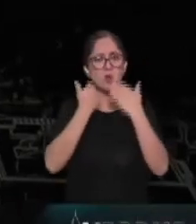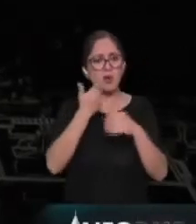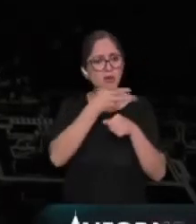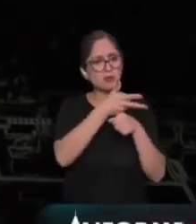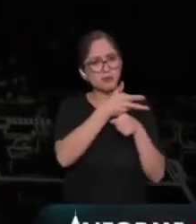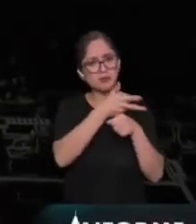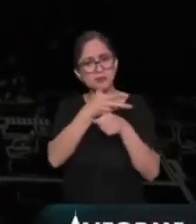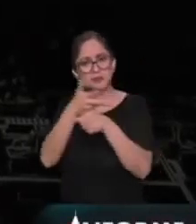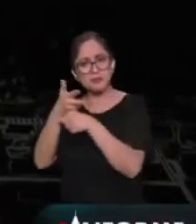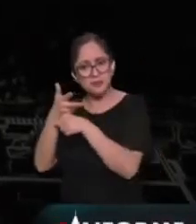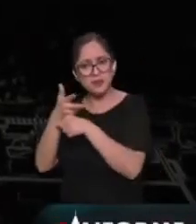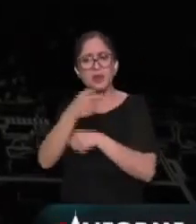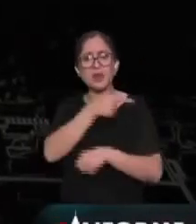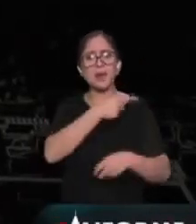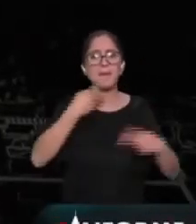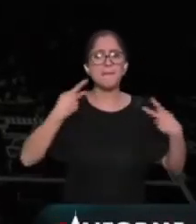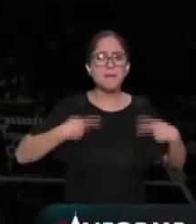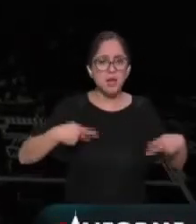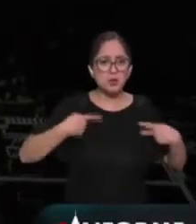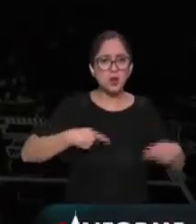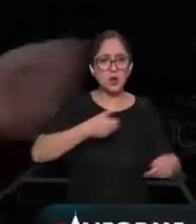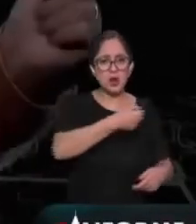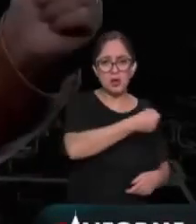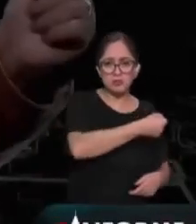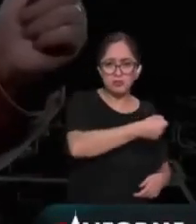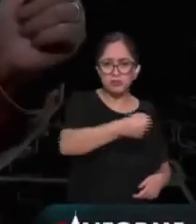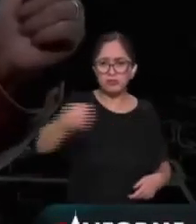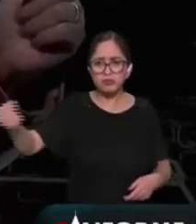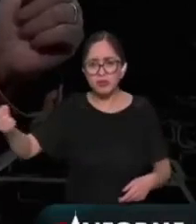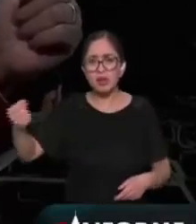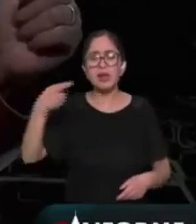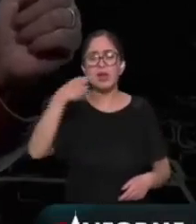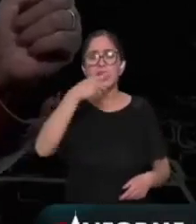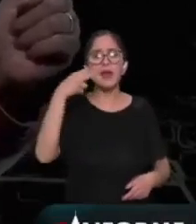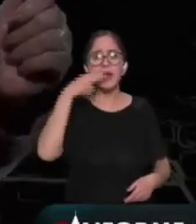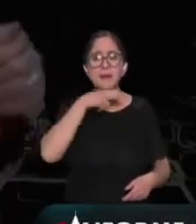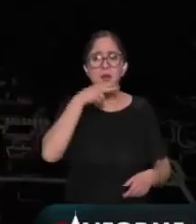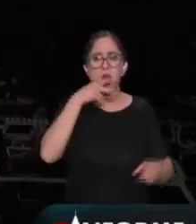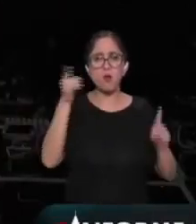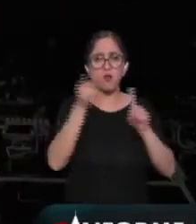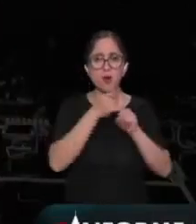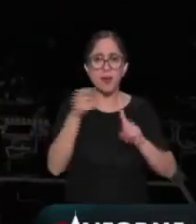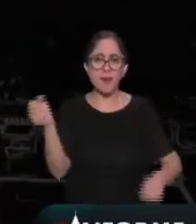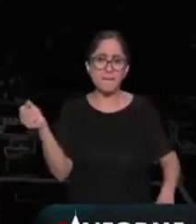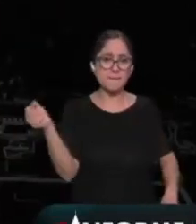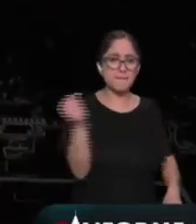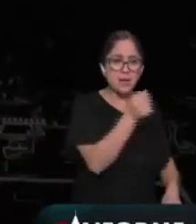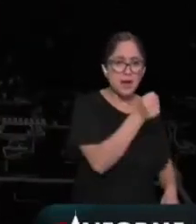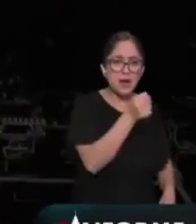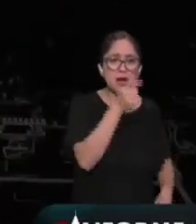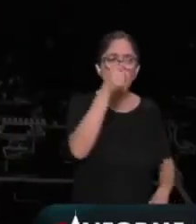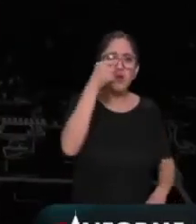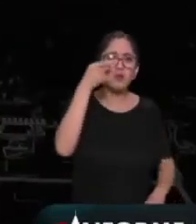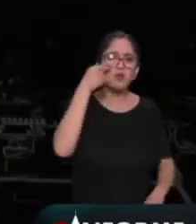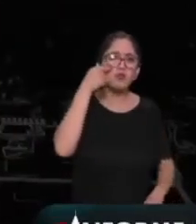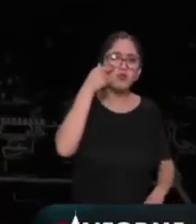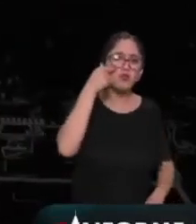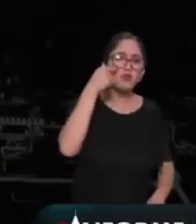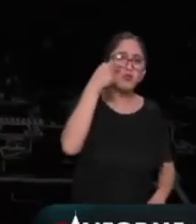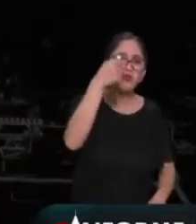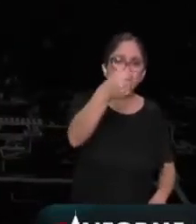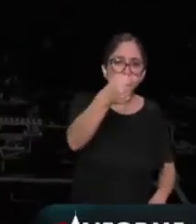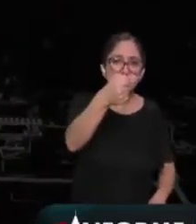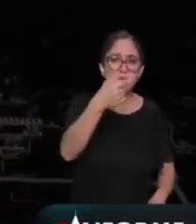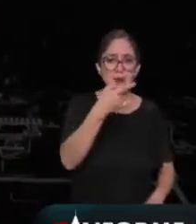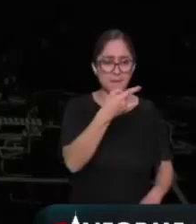abre una persona, y cierra rápido la puerta, y ve Brenda al